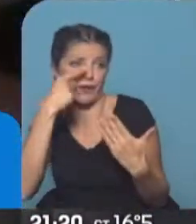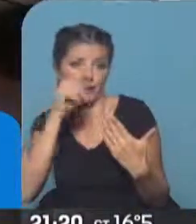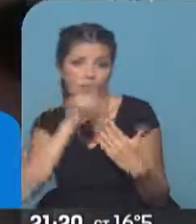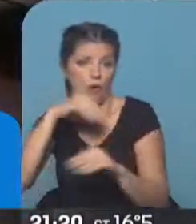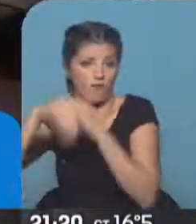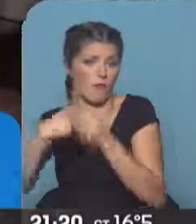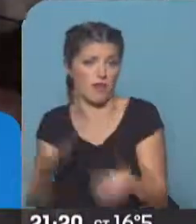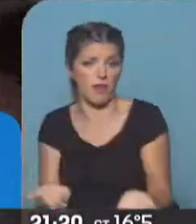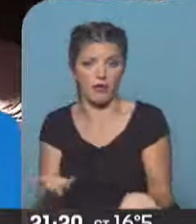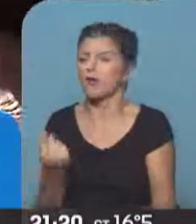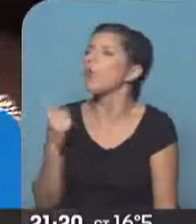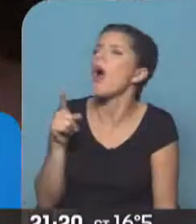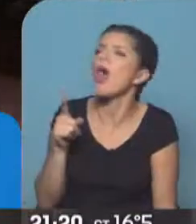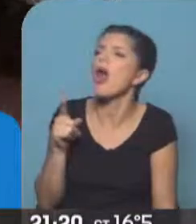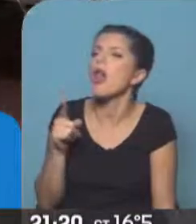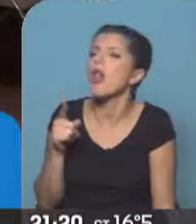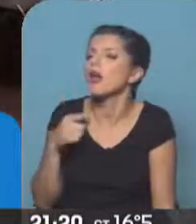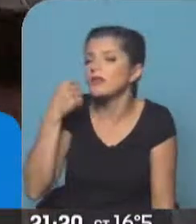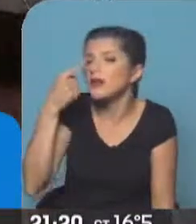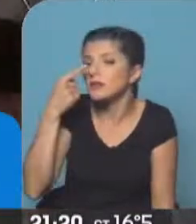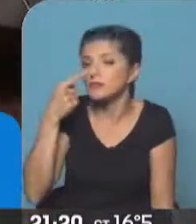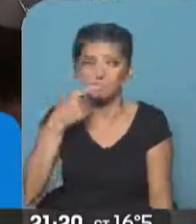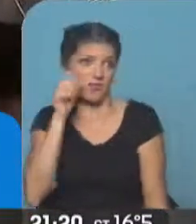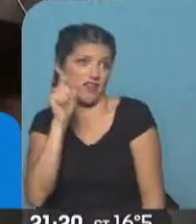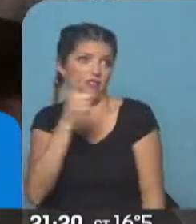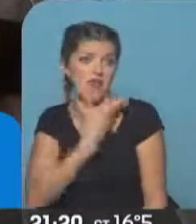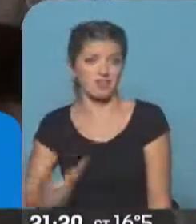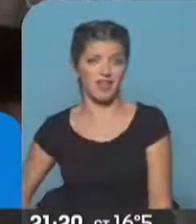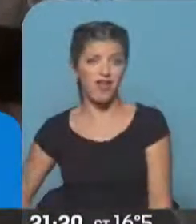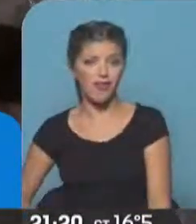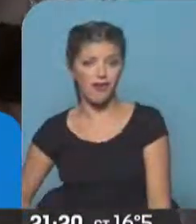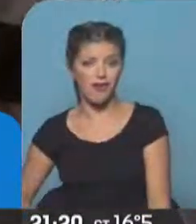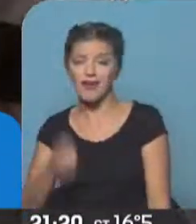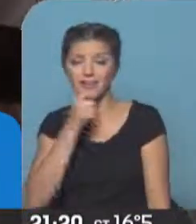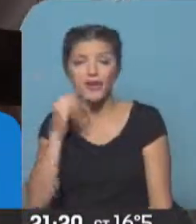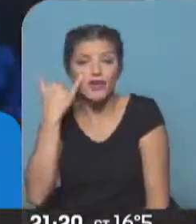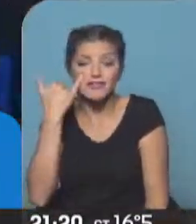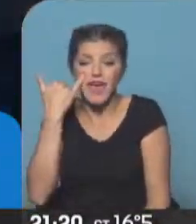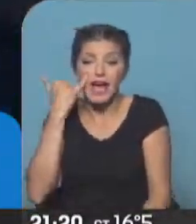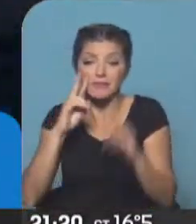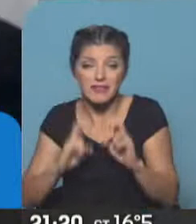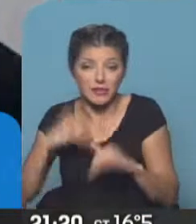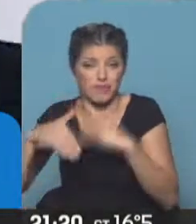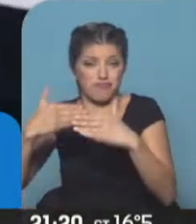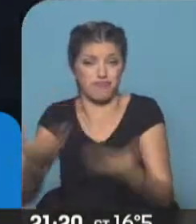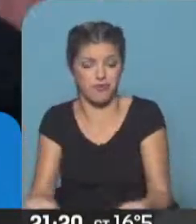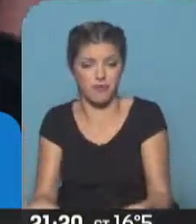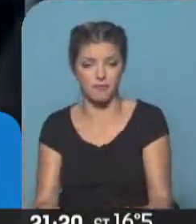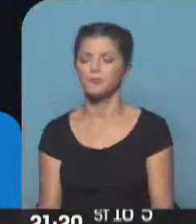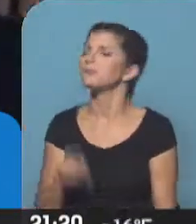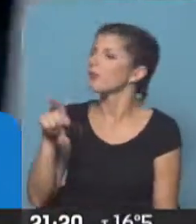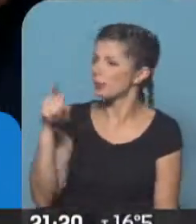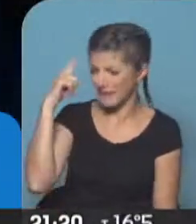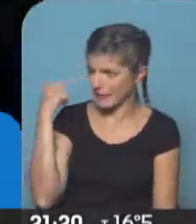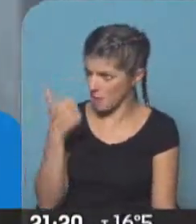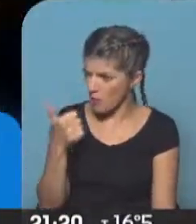¿Cuáles? Y la del Estado. Si no, ya se hubiese avanzado y no estaríamos recusándolo. ¿Ustedes estarían conformes con que